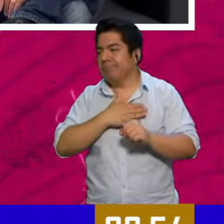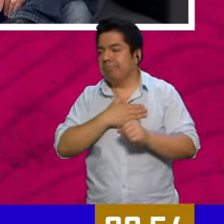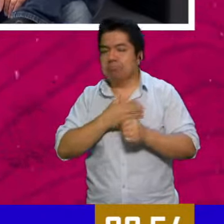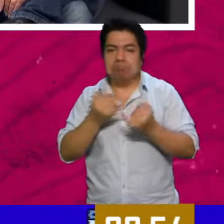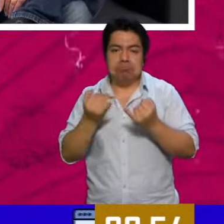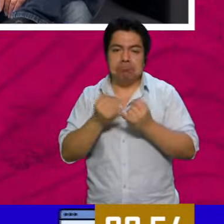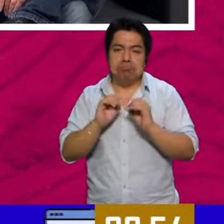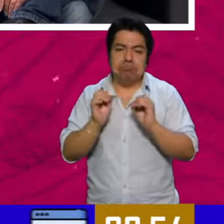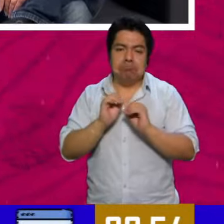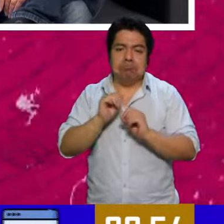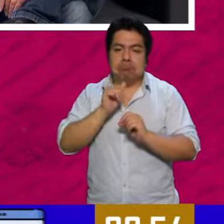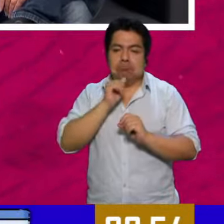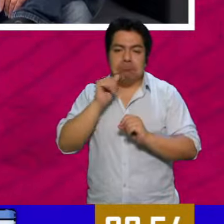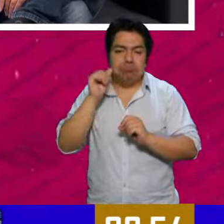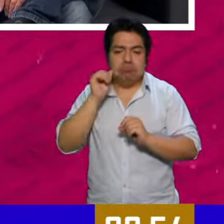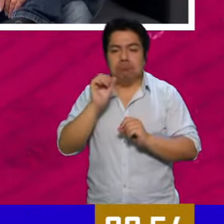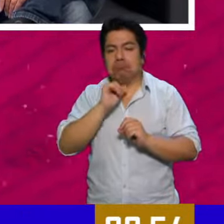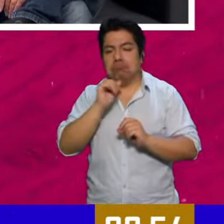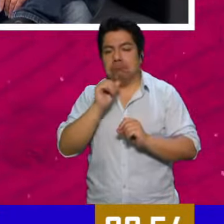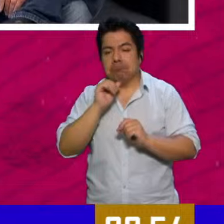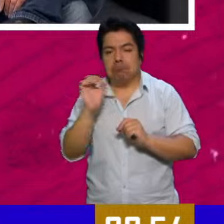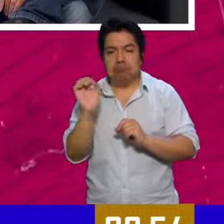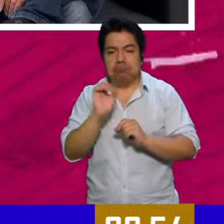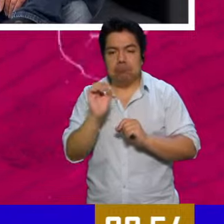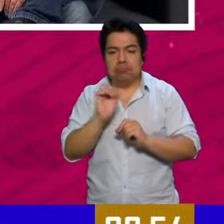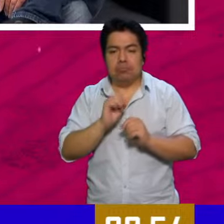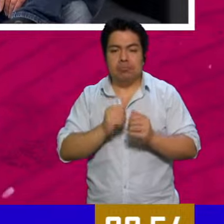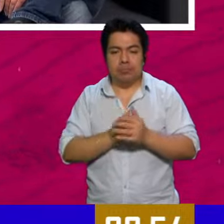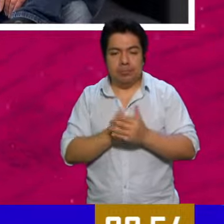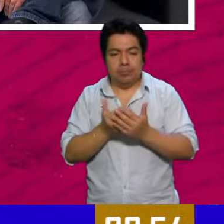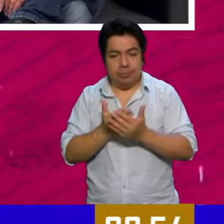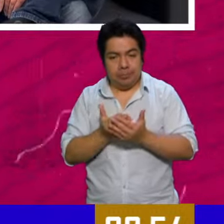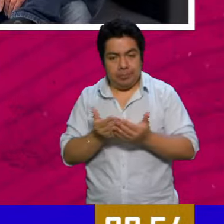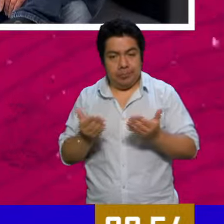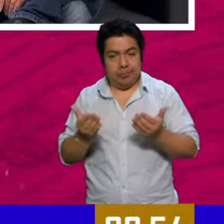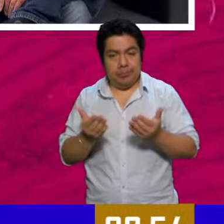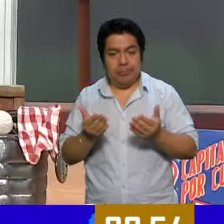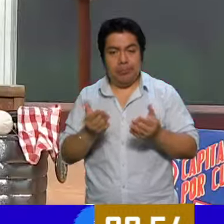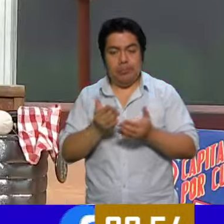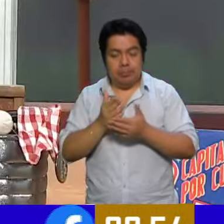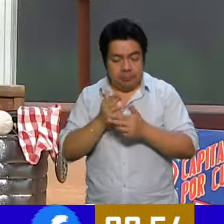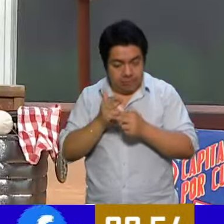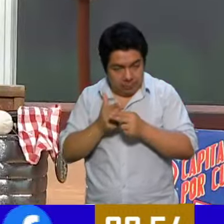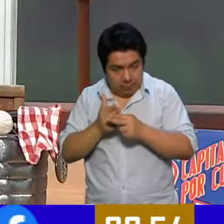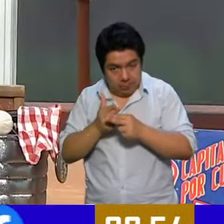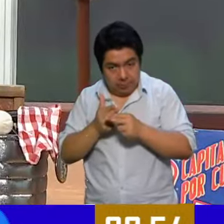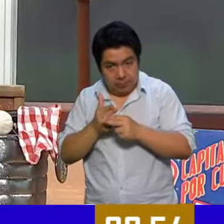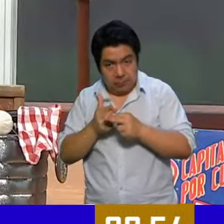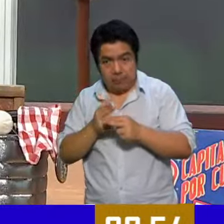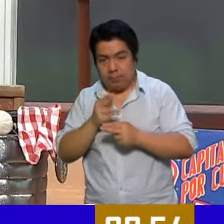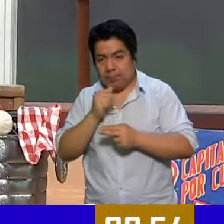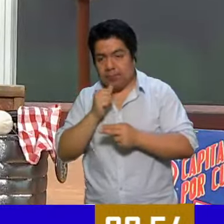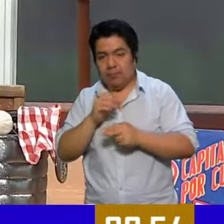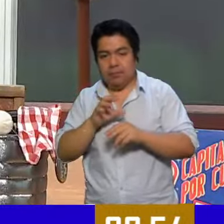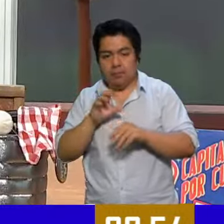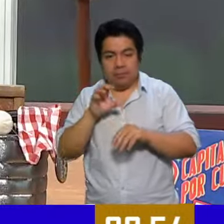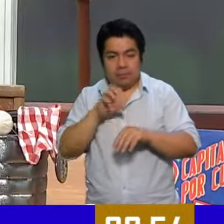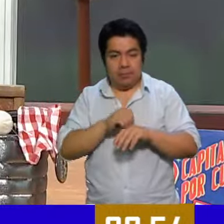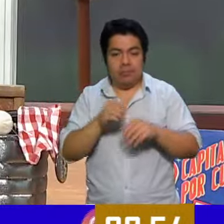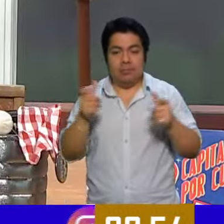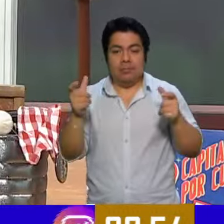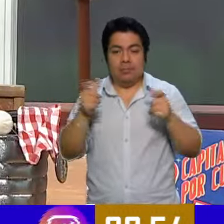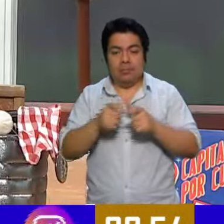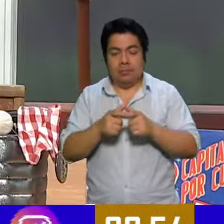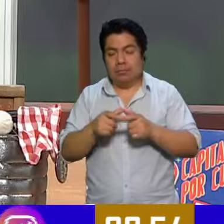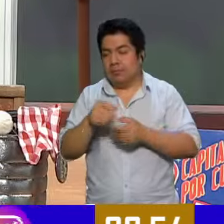momento, me festejaron ayer, sino hoy. El momento. Es este el momento, no encontramos un cuchillito, pero puedes darle una mordida a mi pastel. Nomás trae